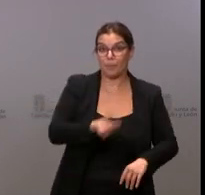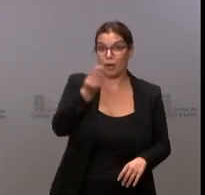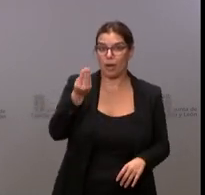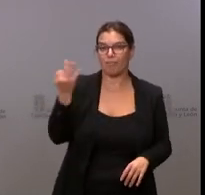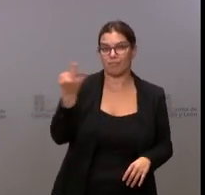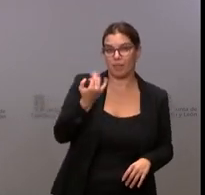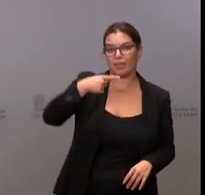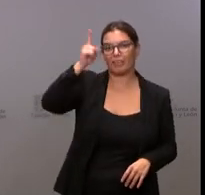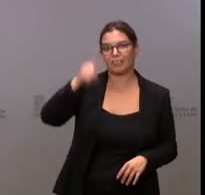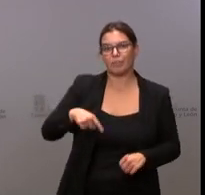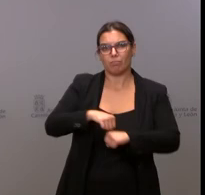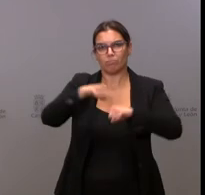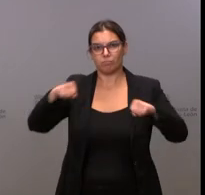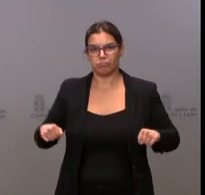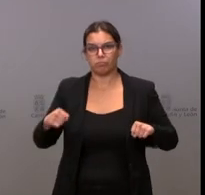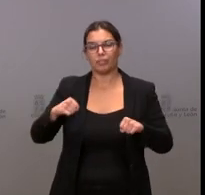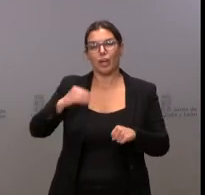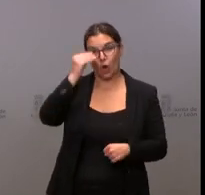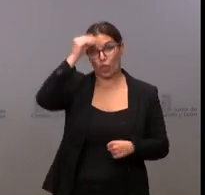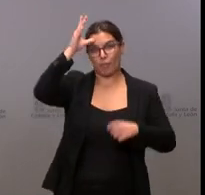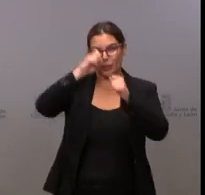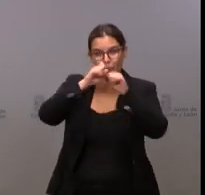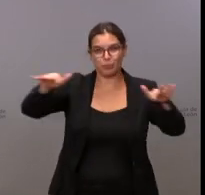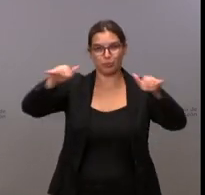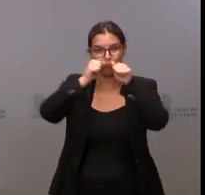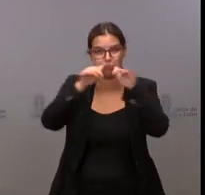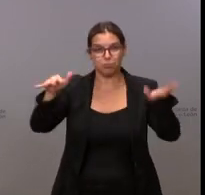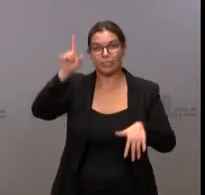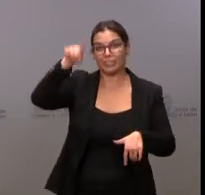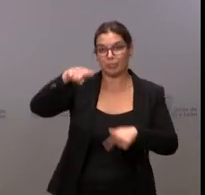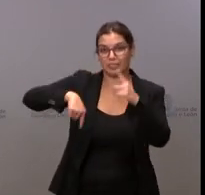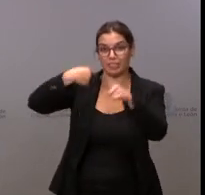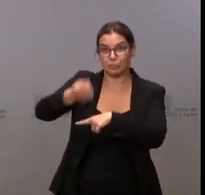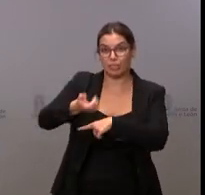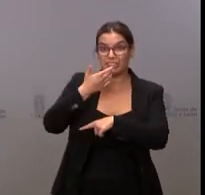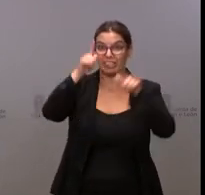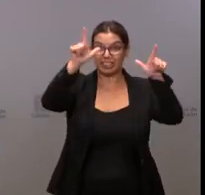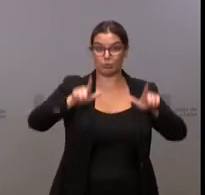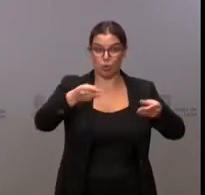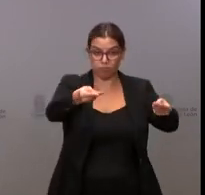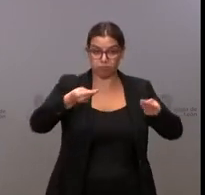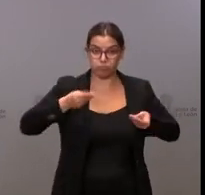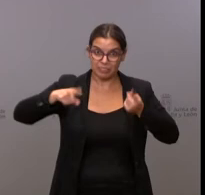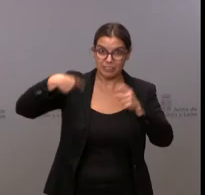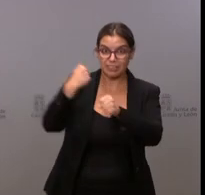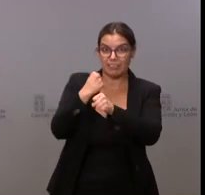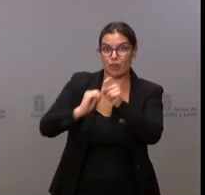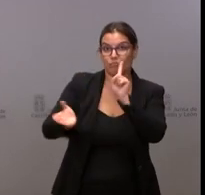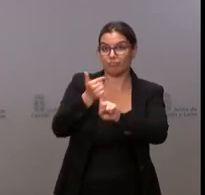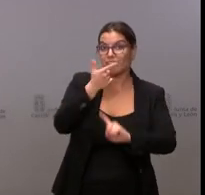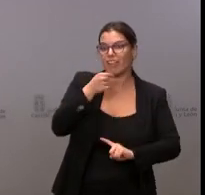reforzar la transferencia del conocimiento la empleabilidad de los egresados son las auténticas metas